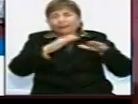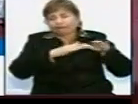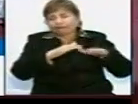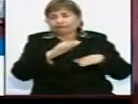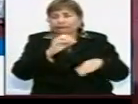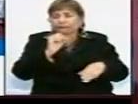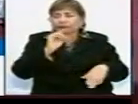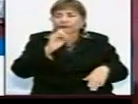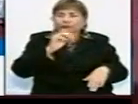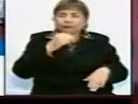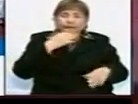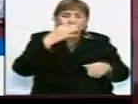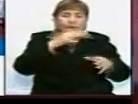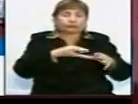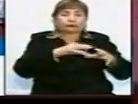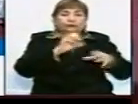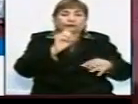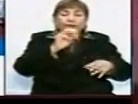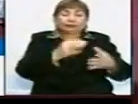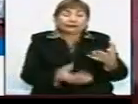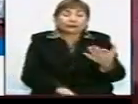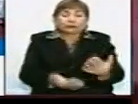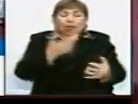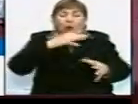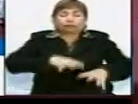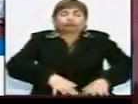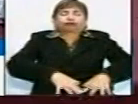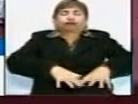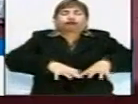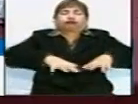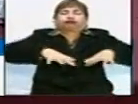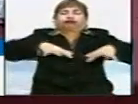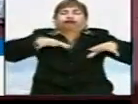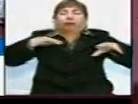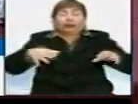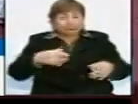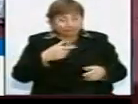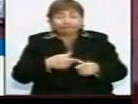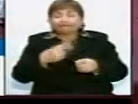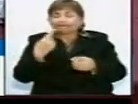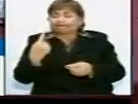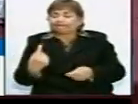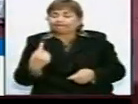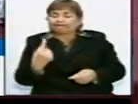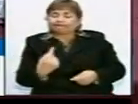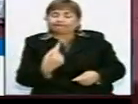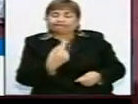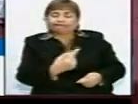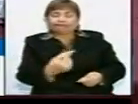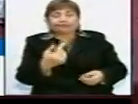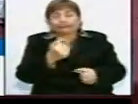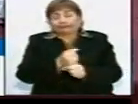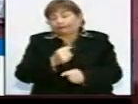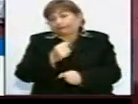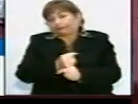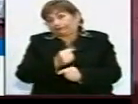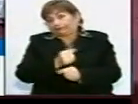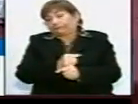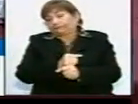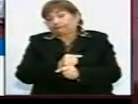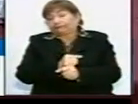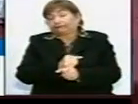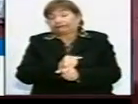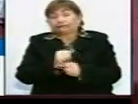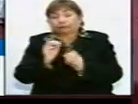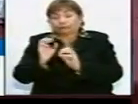senamhi de la parte inundación entonces con cada uno de ellos estamos trabajando para después aglutinar ahora cuando